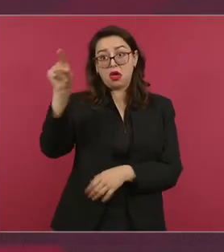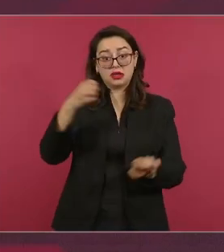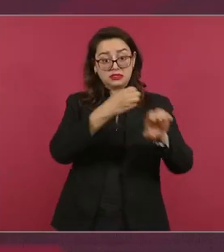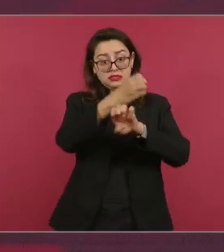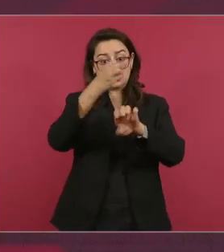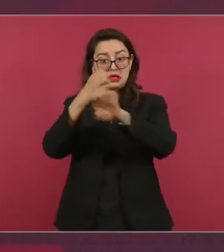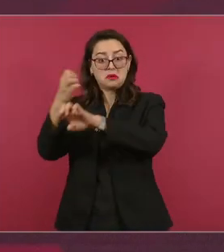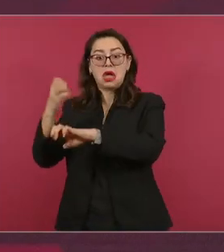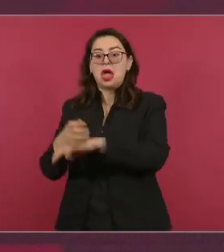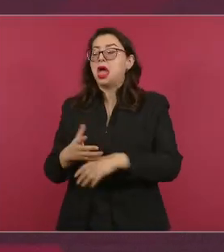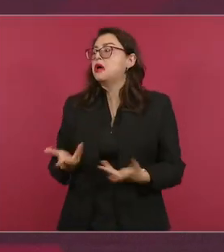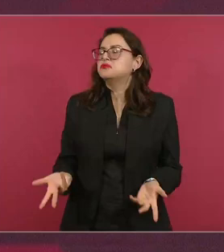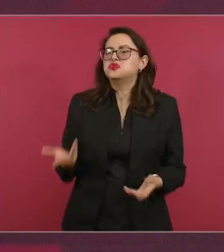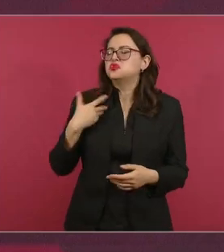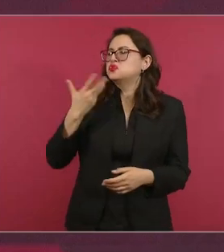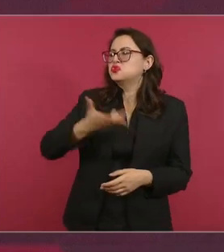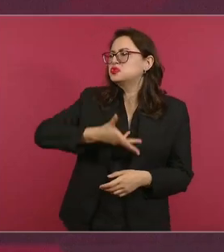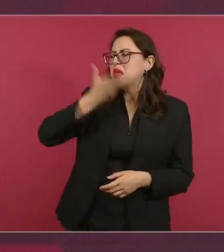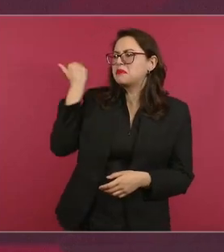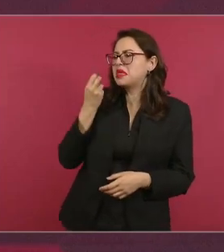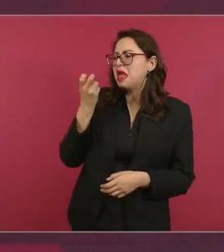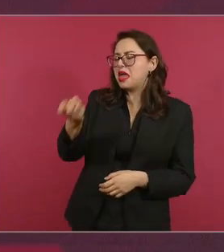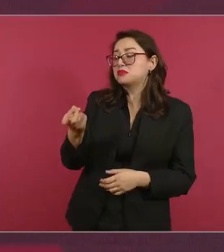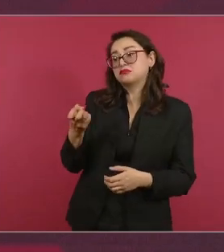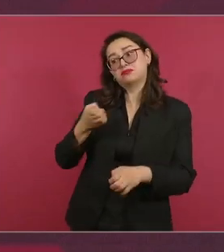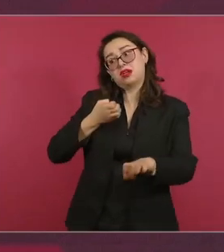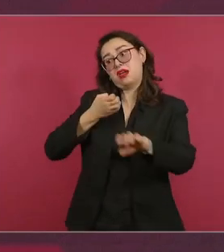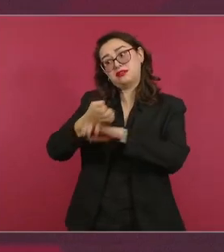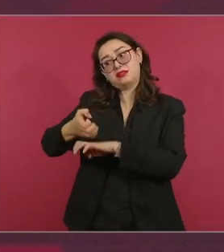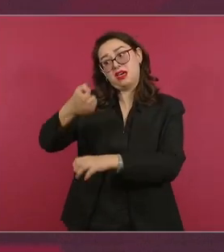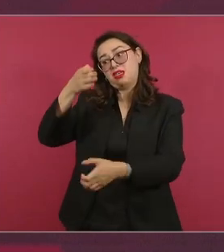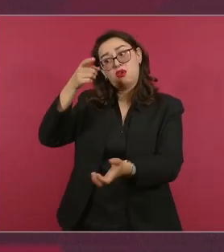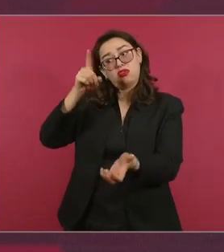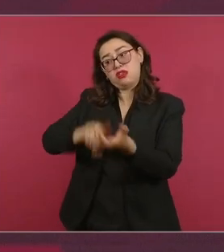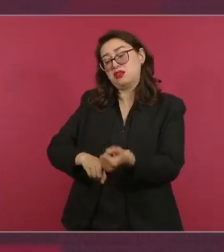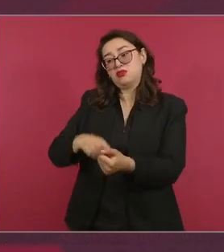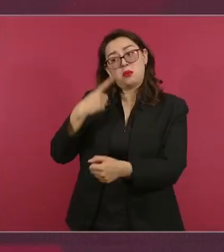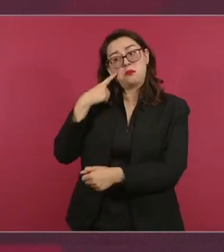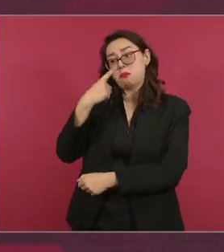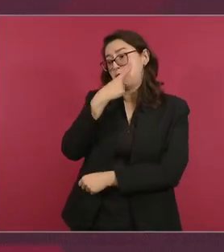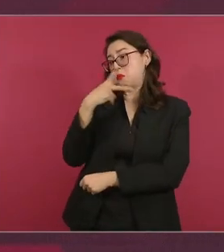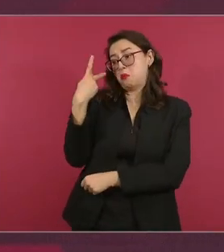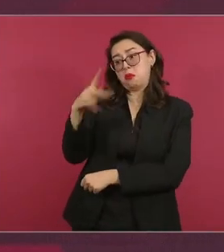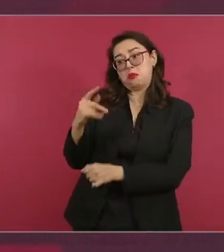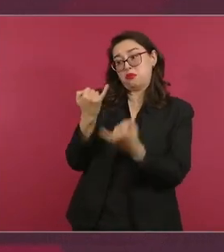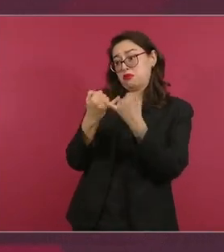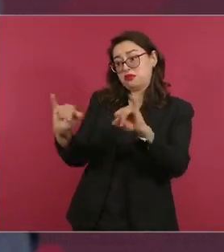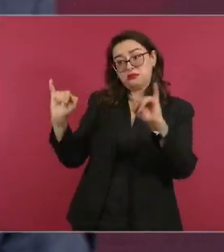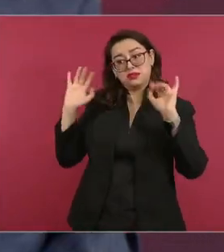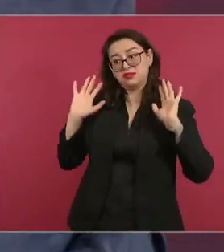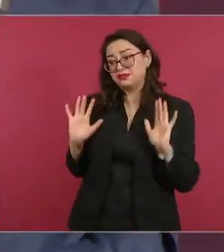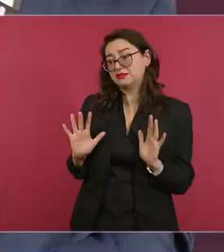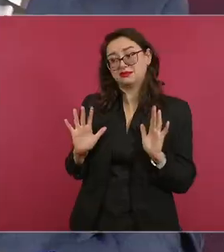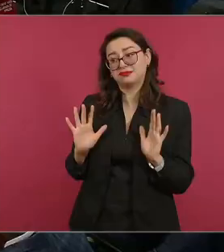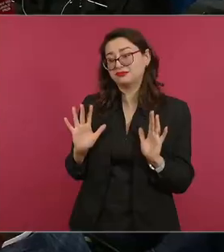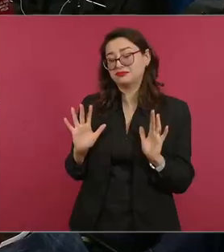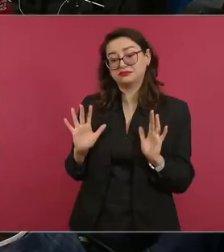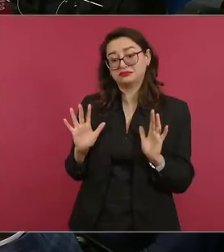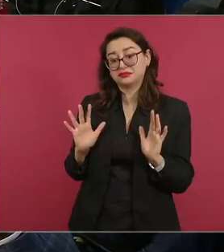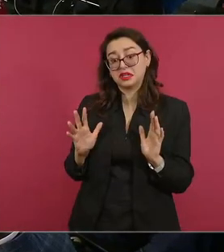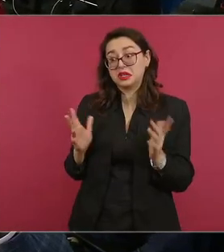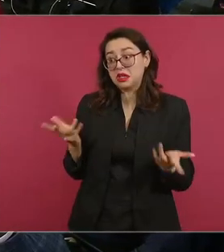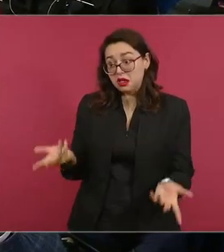No sabía yo. Corresponde a los gobiernos de los estados. ¿Sí? Si no los van a